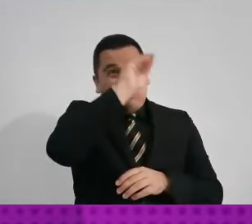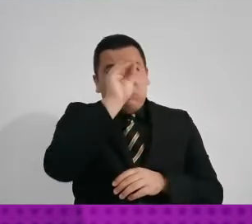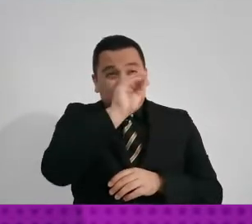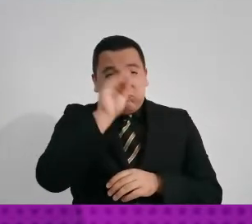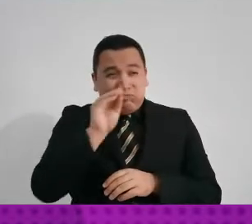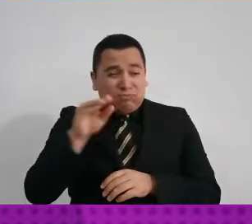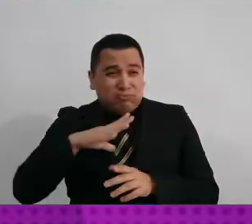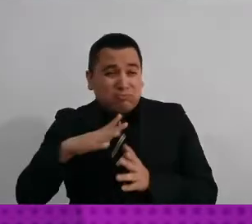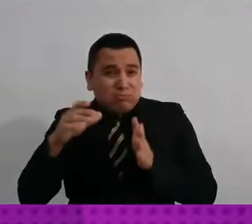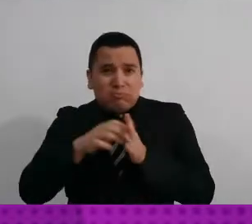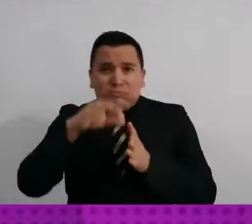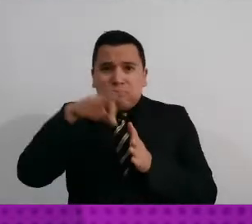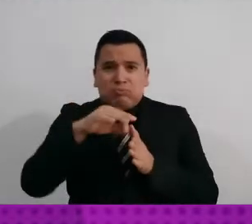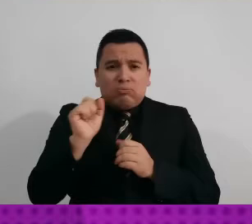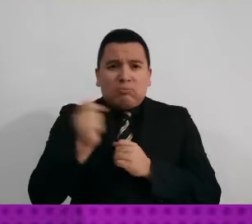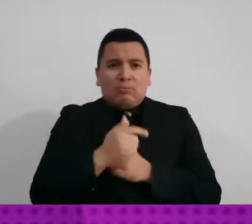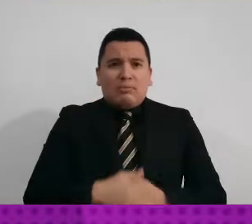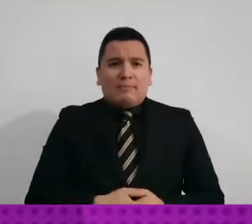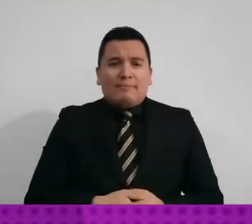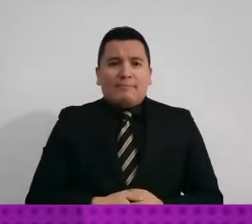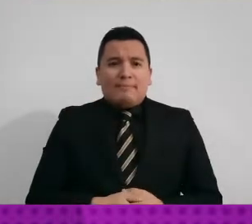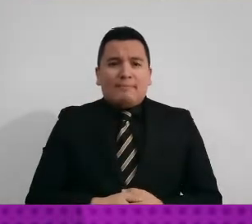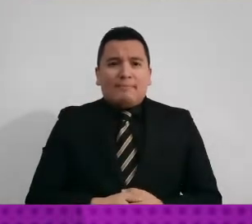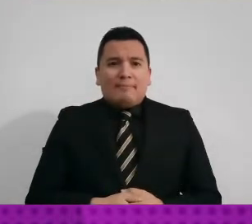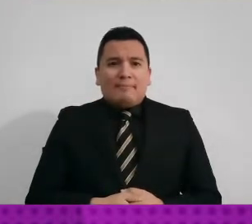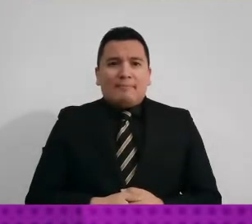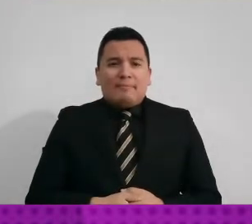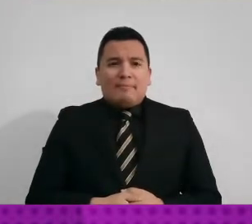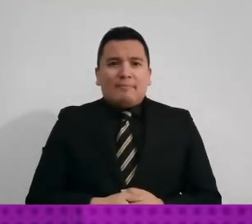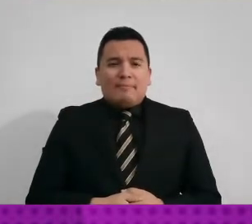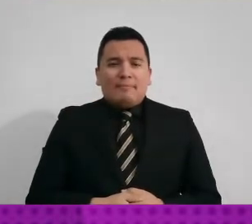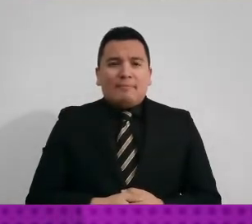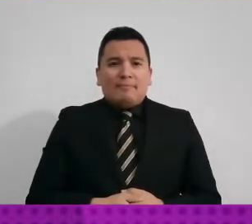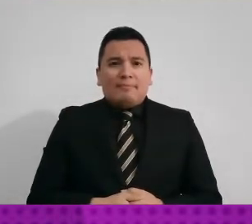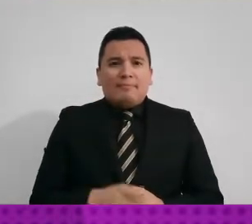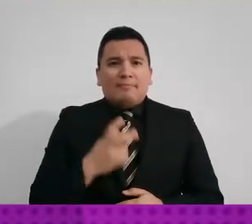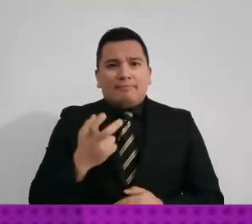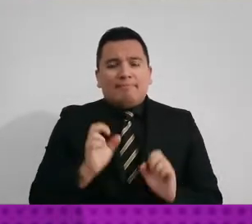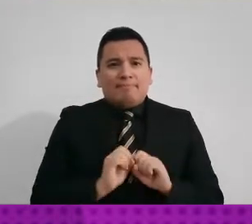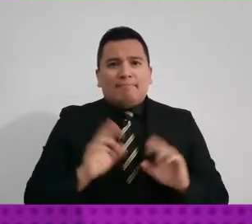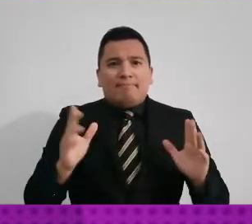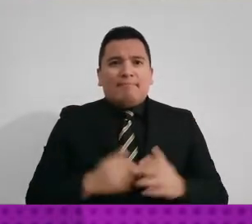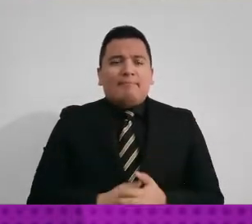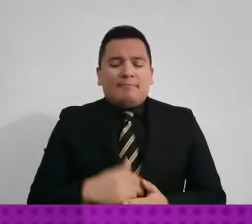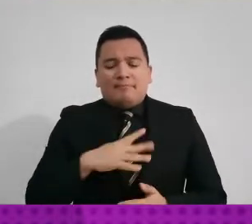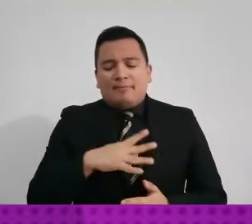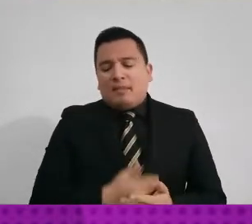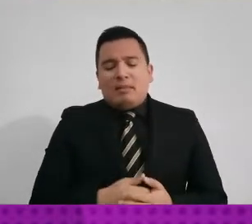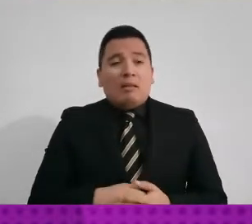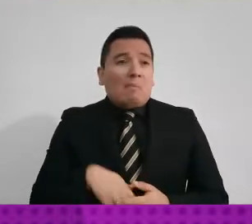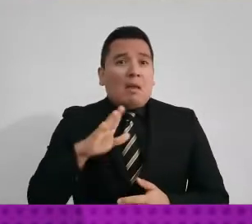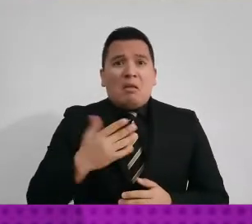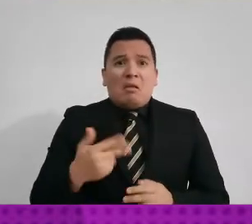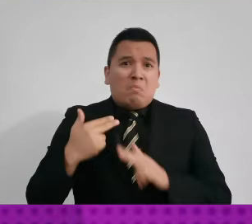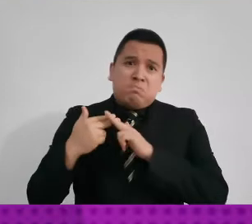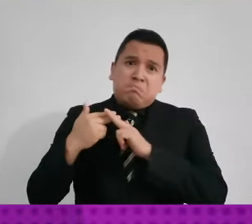una elección, tendrán un cargo de elección popular que elegir. Entonces, efectivamente, es la elección más grande de la